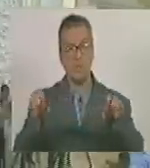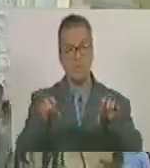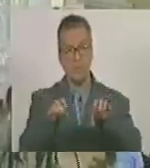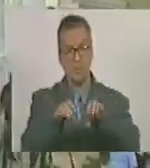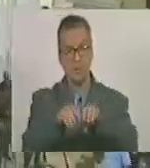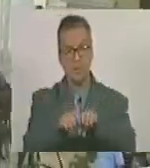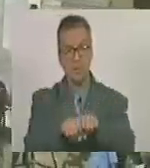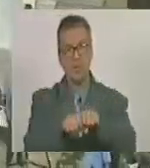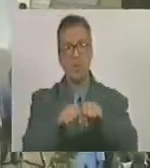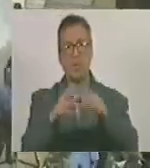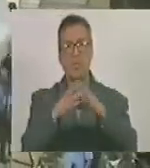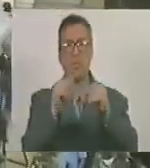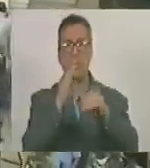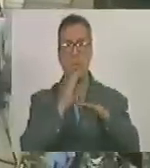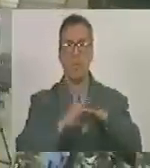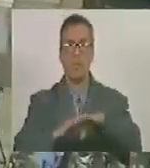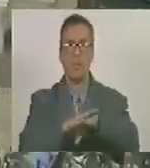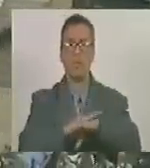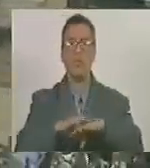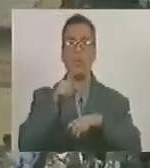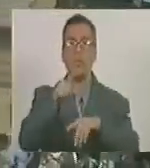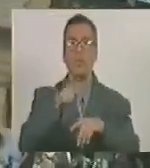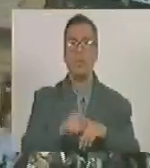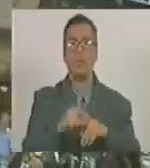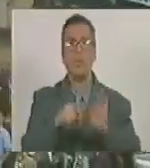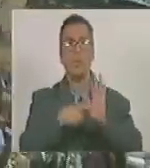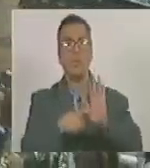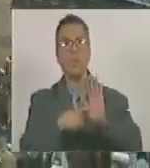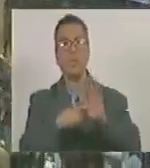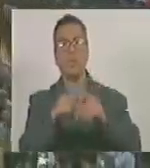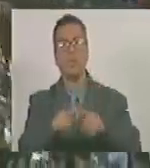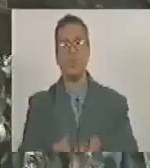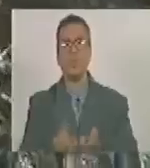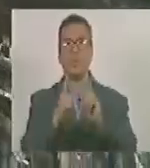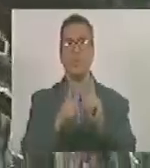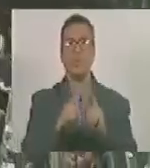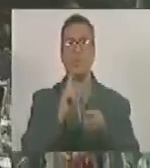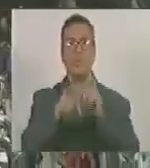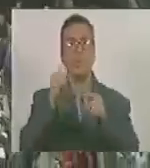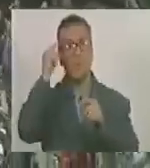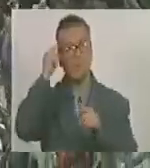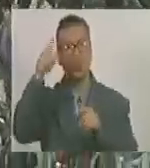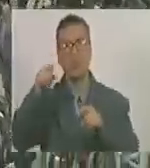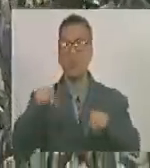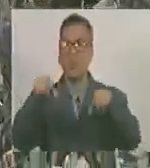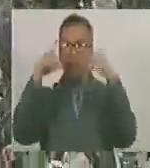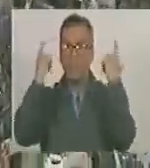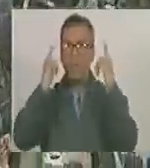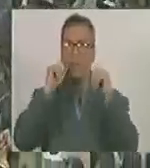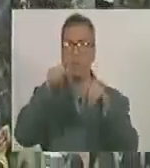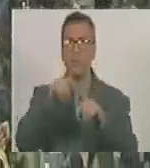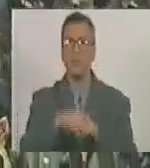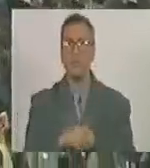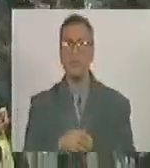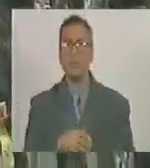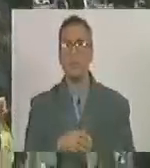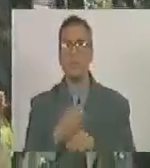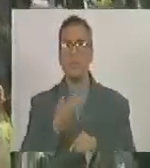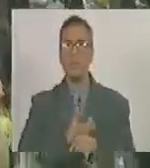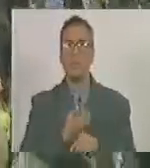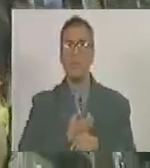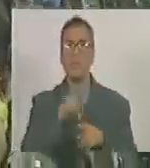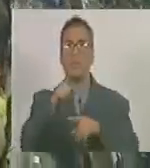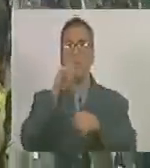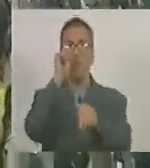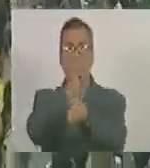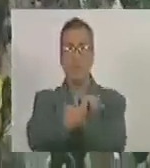más humildes un gesto de demostración de autoridad. Hace unos días en La Guaira vimos a un alcalde metiendo